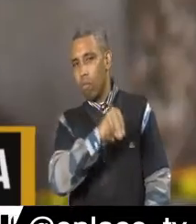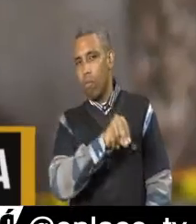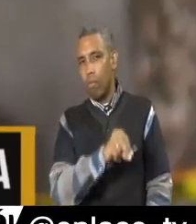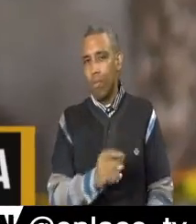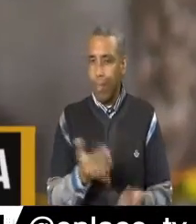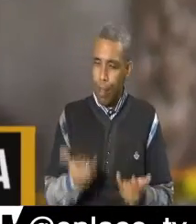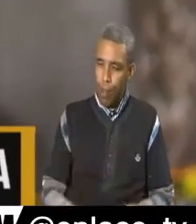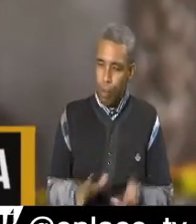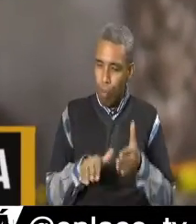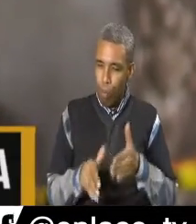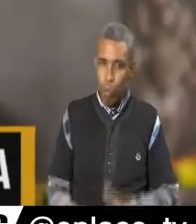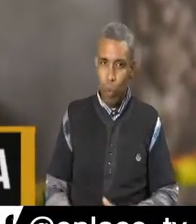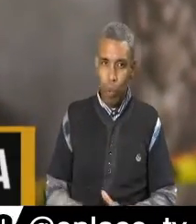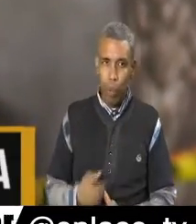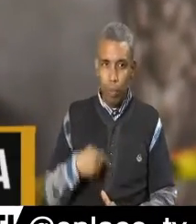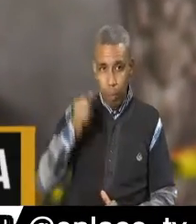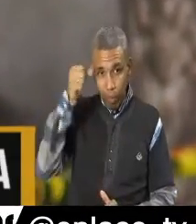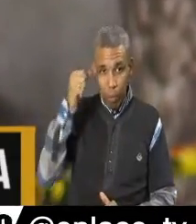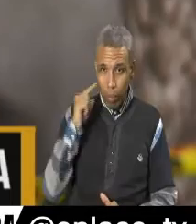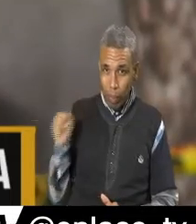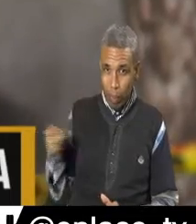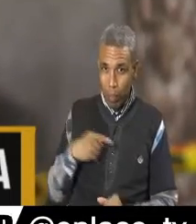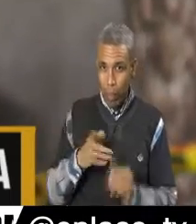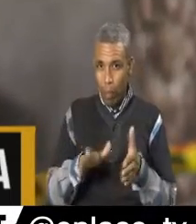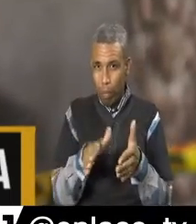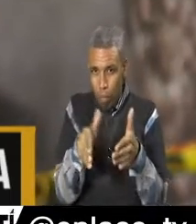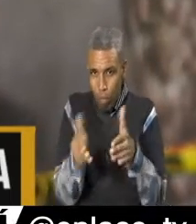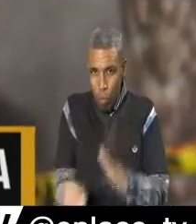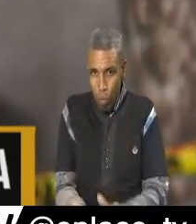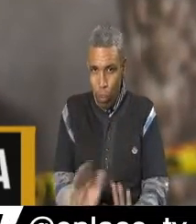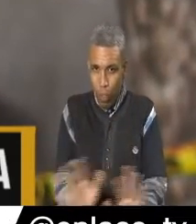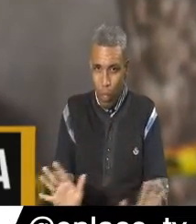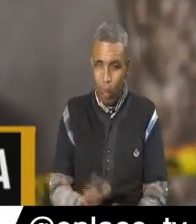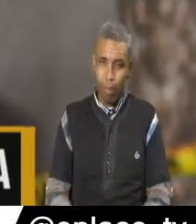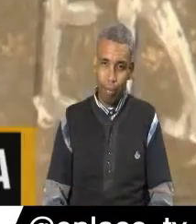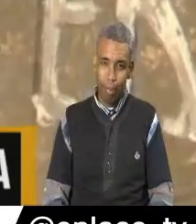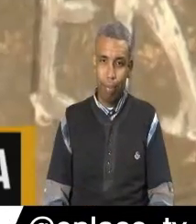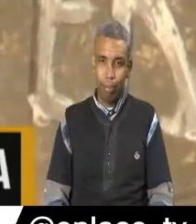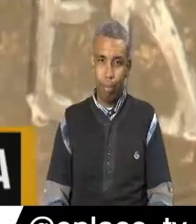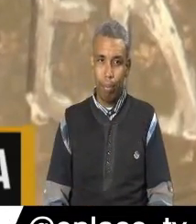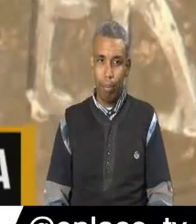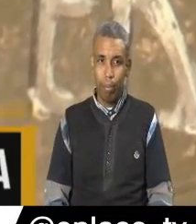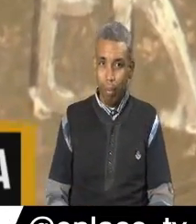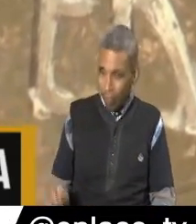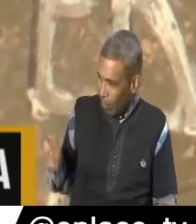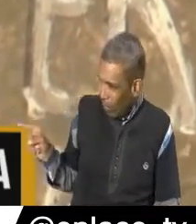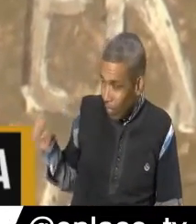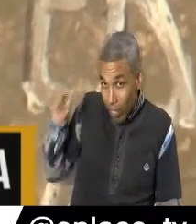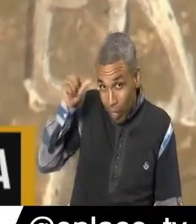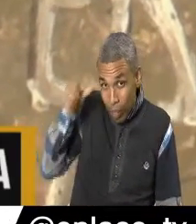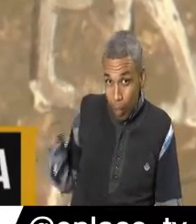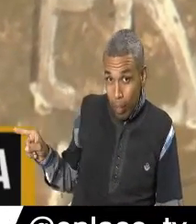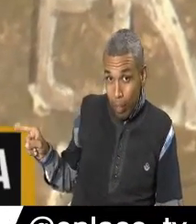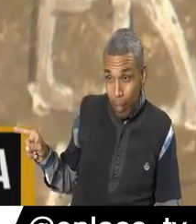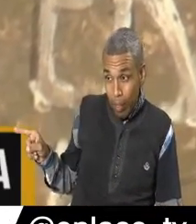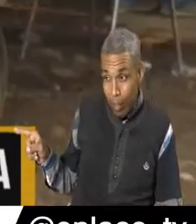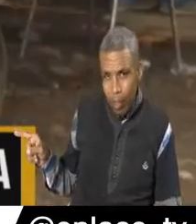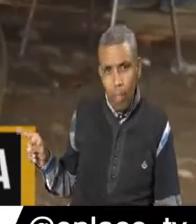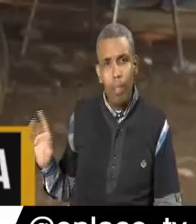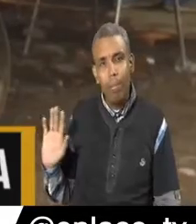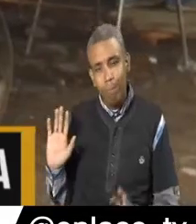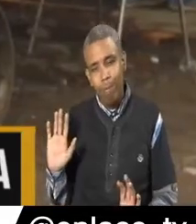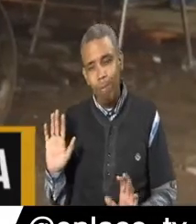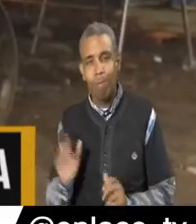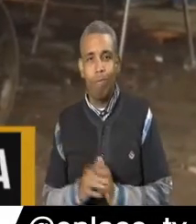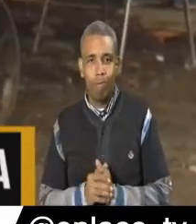sentado en esa silla al lado de una carreta en la carrera 36 en cercanías a la locomotora del tren. El pasado jueves 20 de julio, la comunidad y comerciantes que